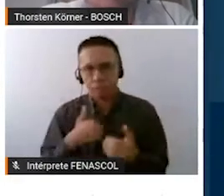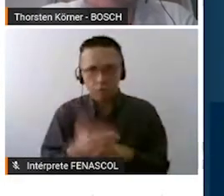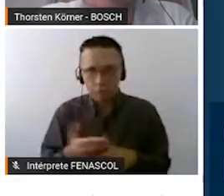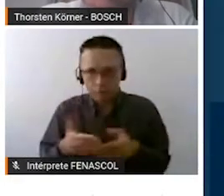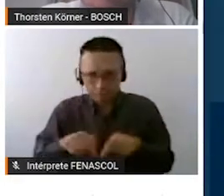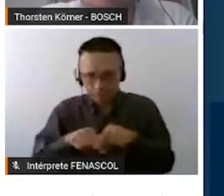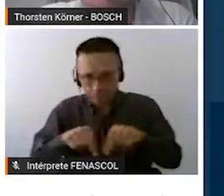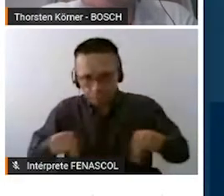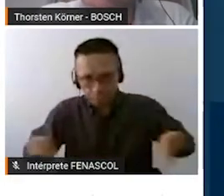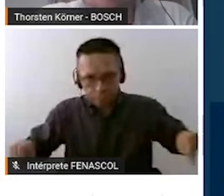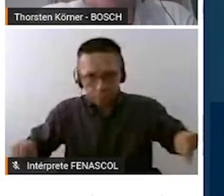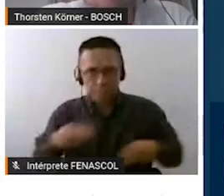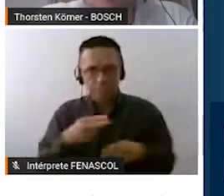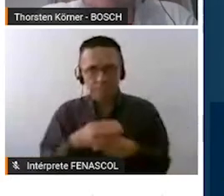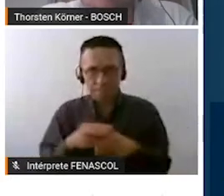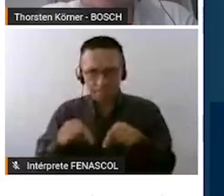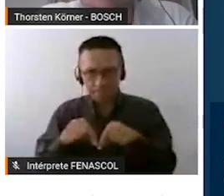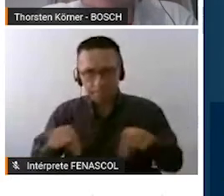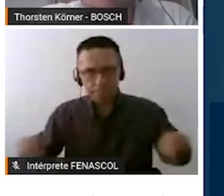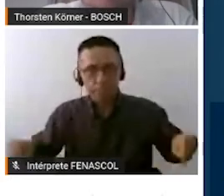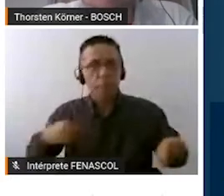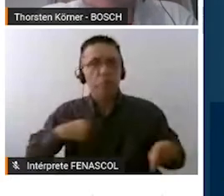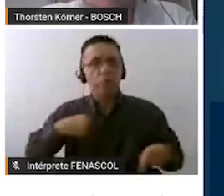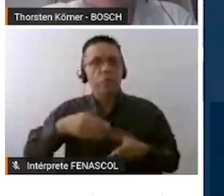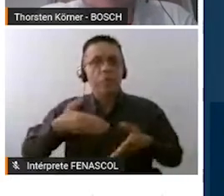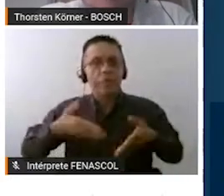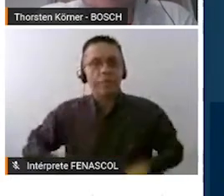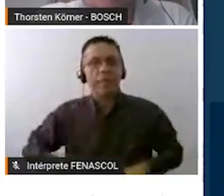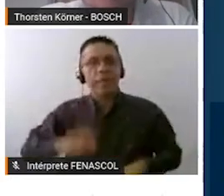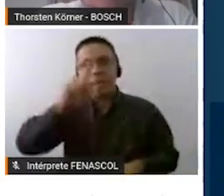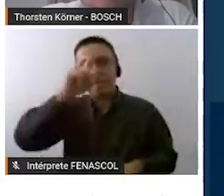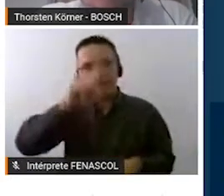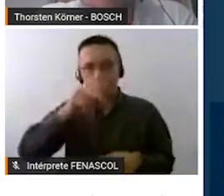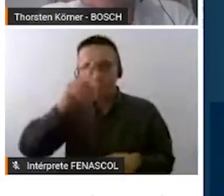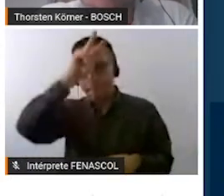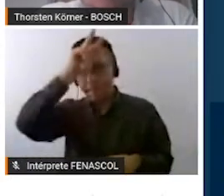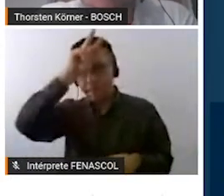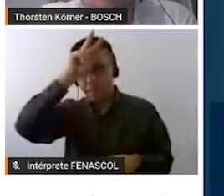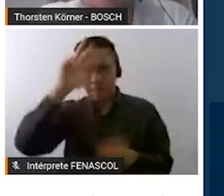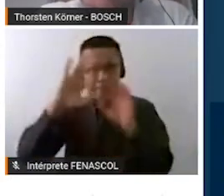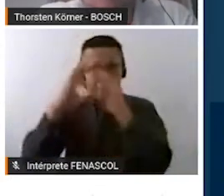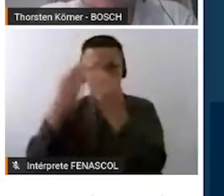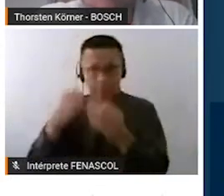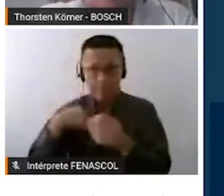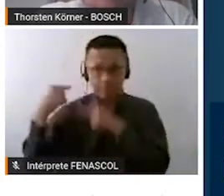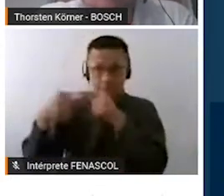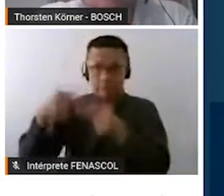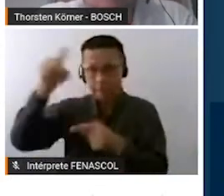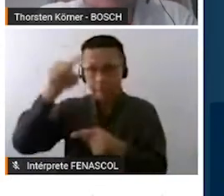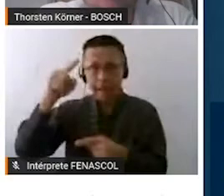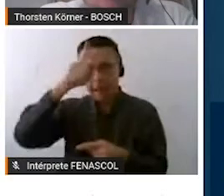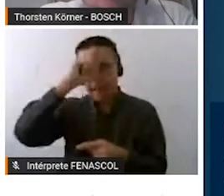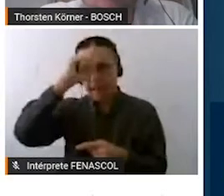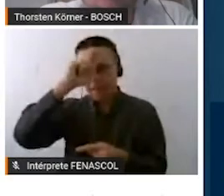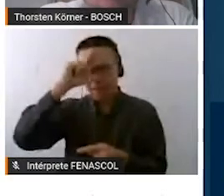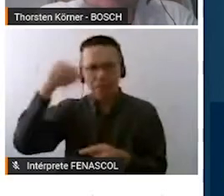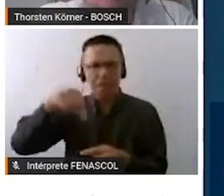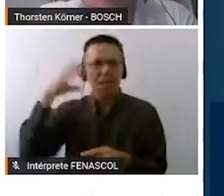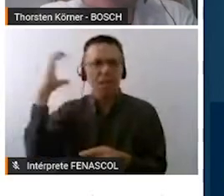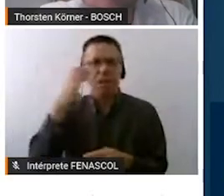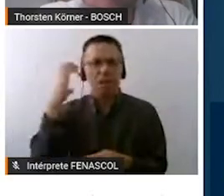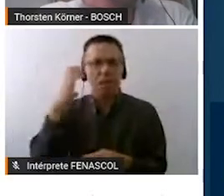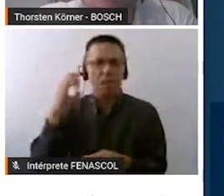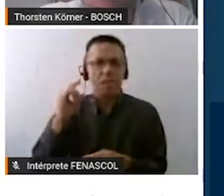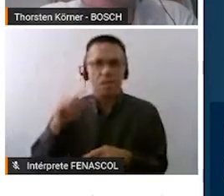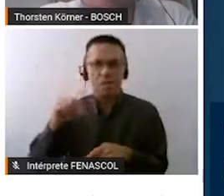Thorsten Körner. Soy peruano de familia alemana. Estoy aquí en Colombia hace aproximadamente 2